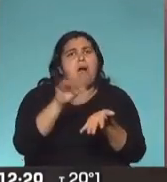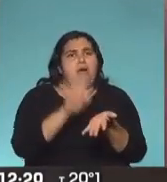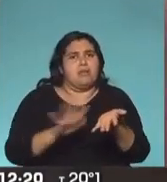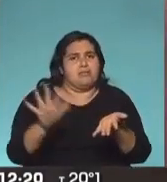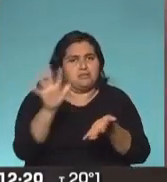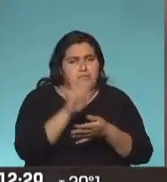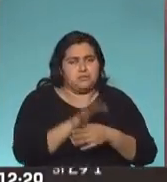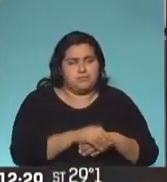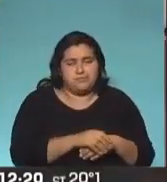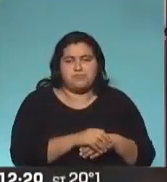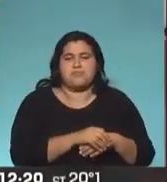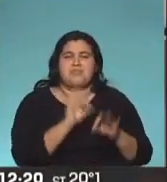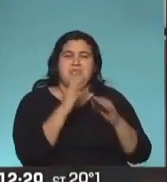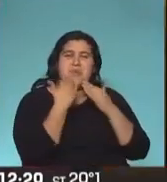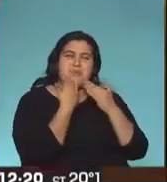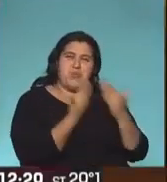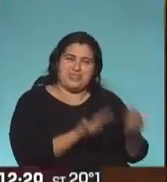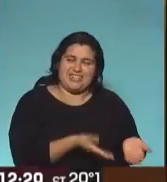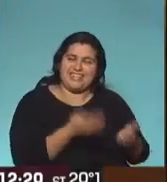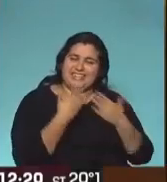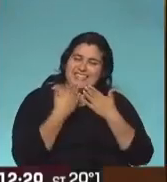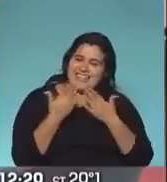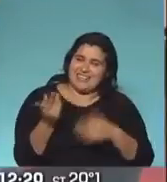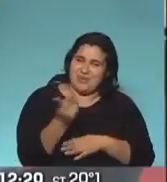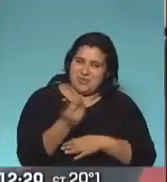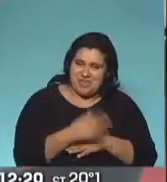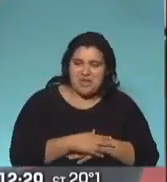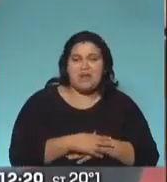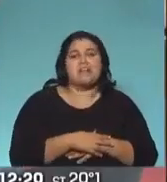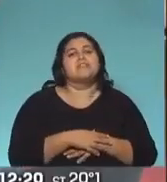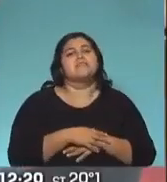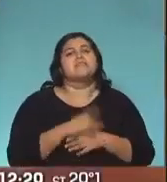nuestra región trans y con muchas gracias gracias a ustedes vamos con vos a lejos